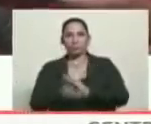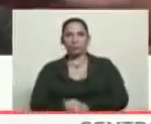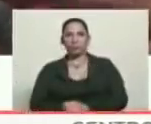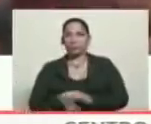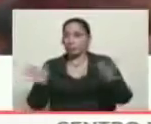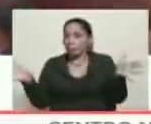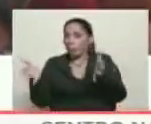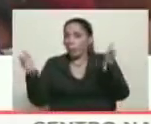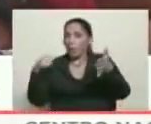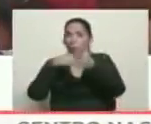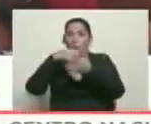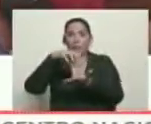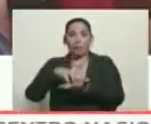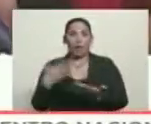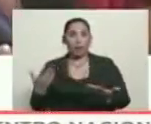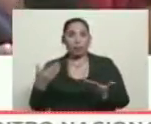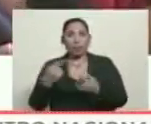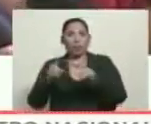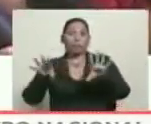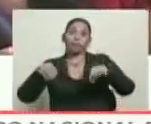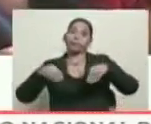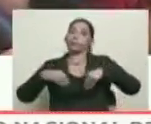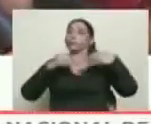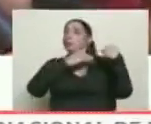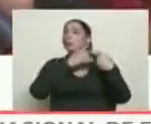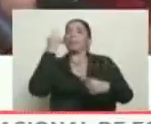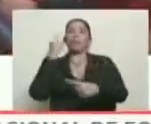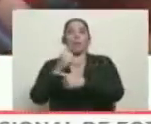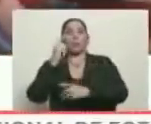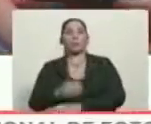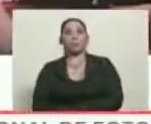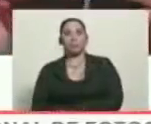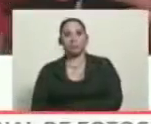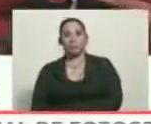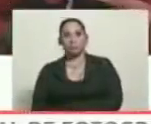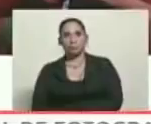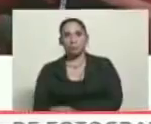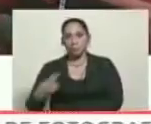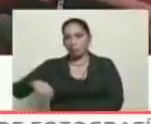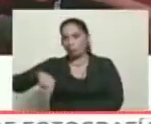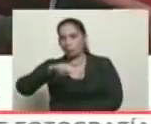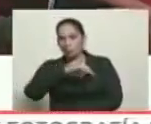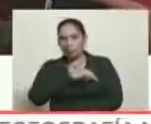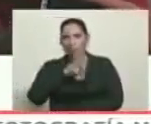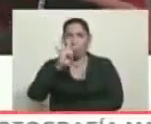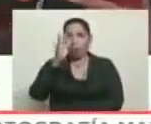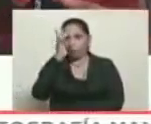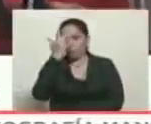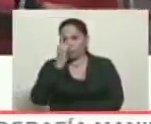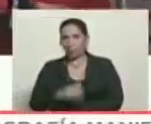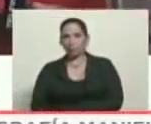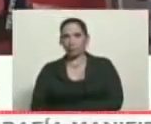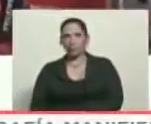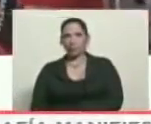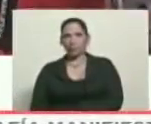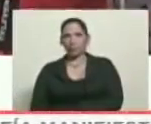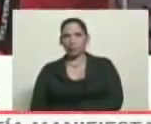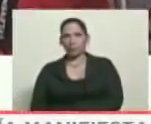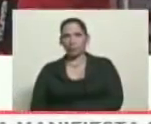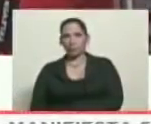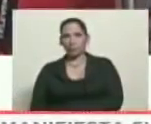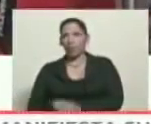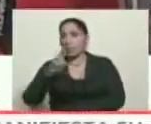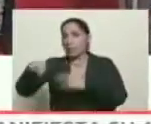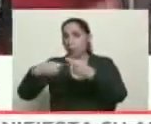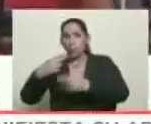promoviendo el golpe de Estado. Bueno, que asuman su responsabilidad, asuman su responsabilidad. Nosotros, el 4 de febrero, nos alzamos en rebelión. Ninguno